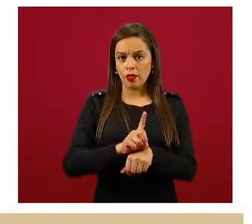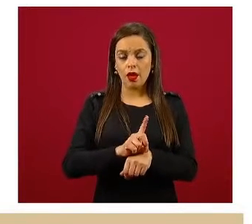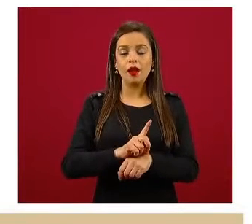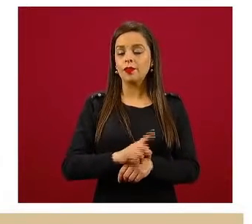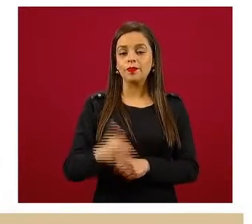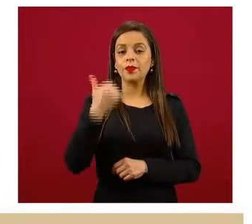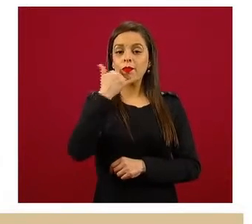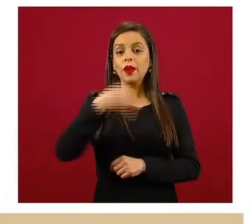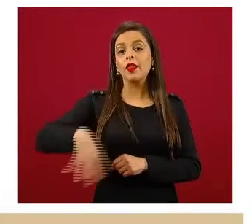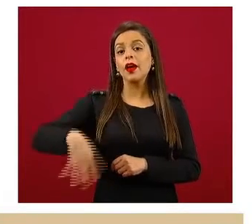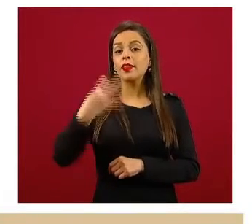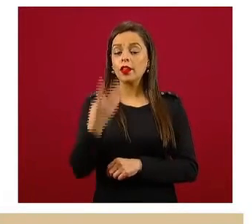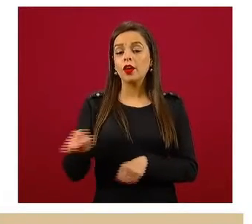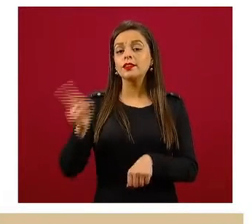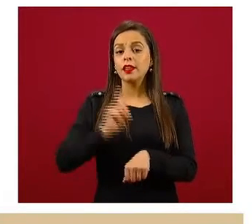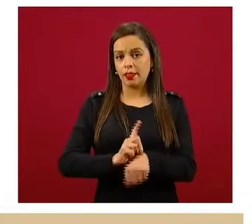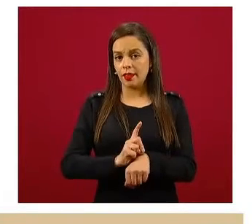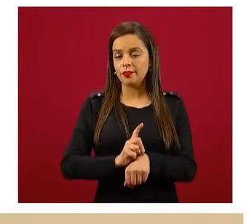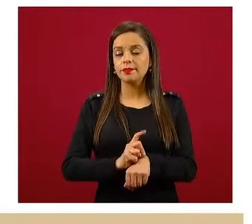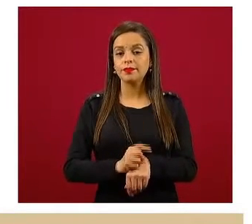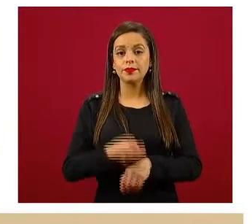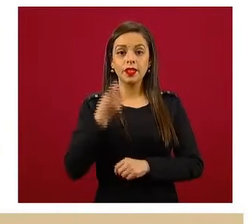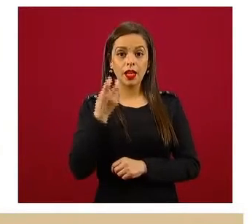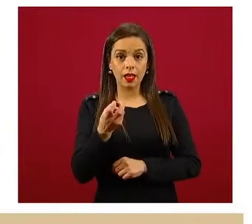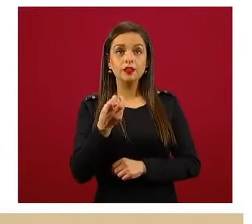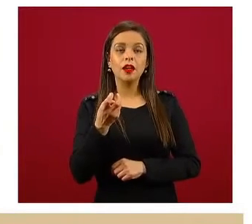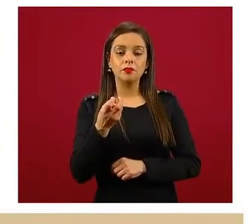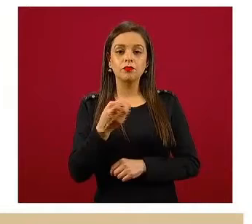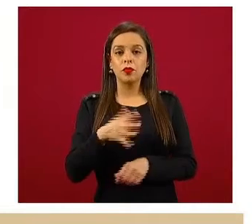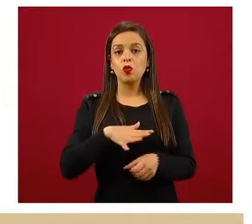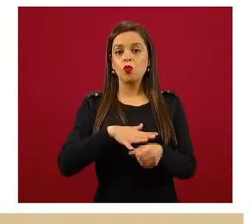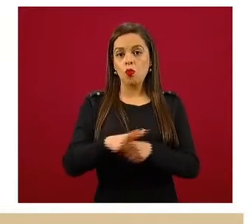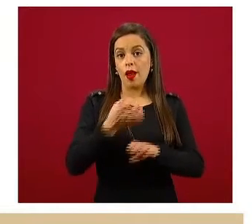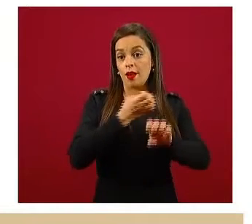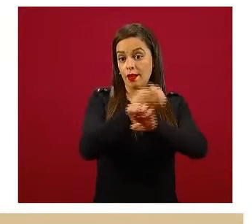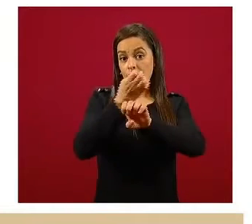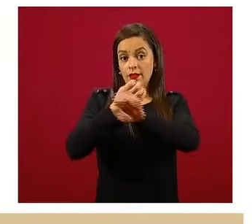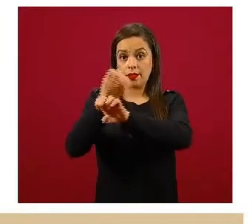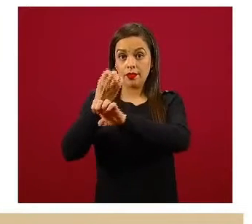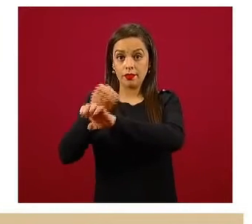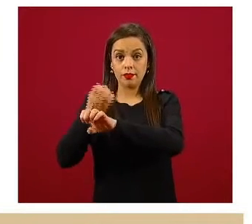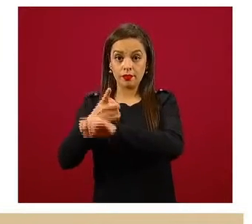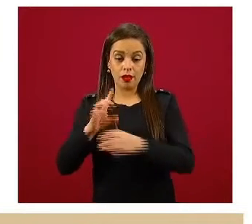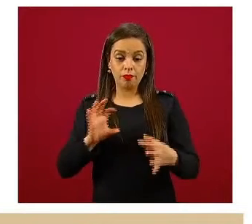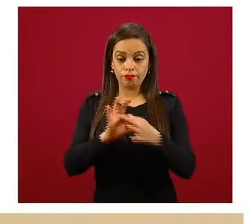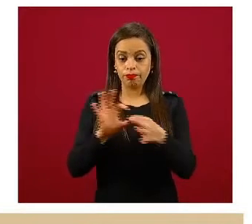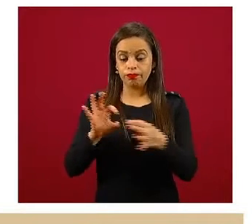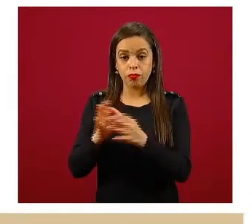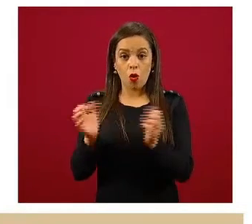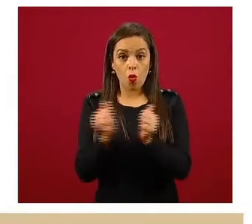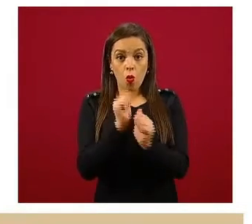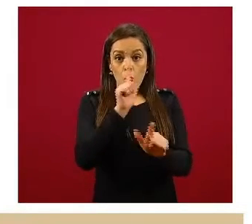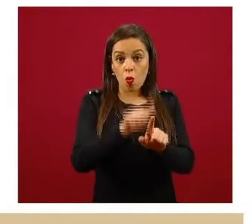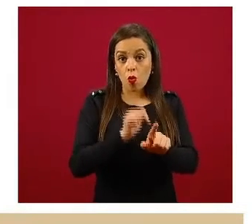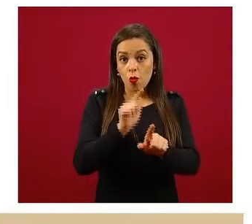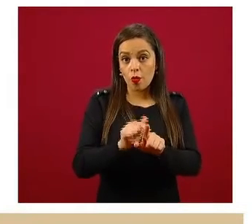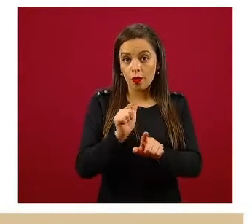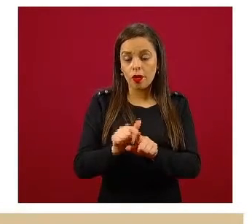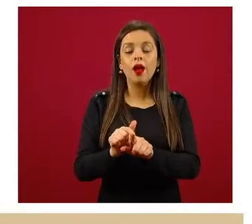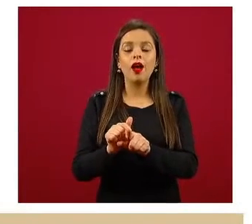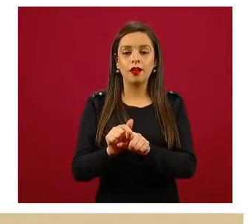días, y esto lógicamente representa cuáles son estas entidades que en función de la coloración son los que han